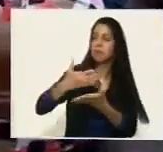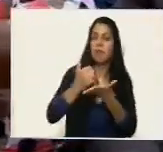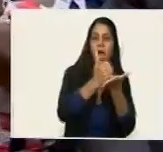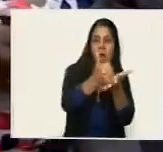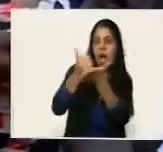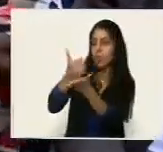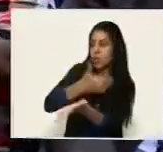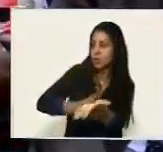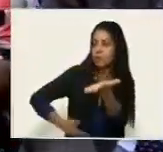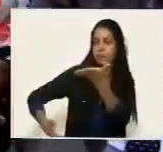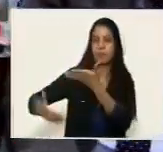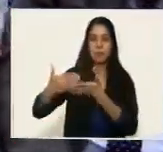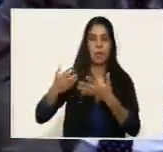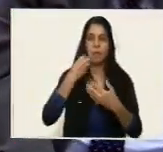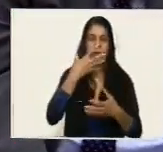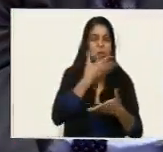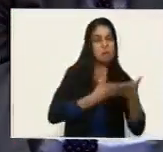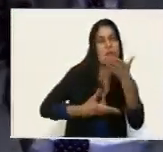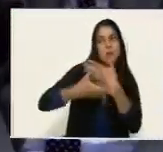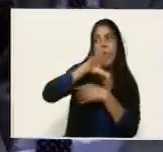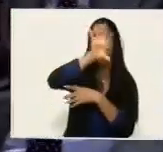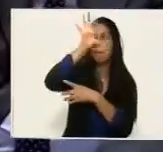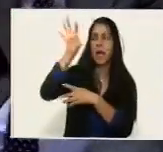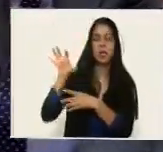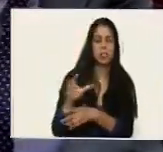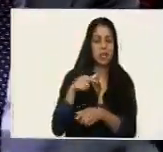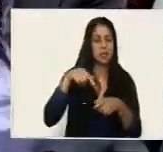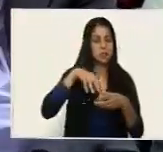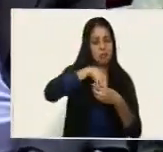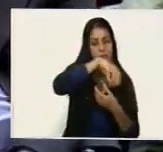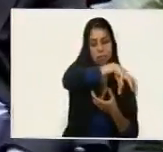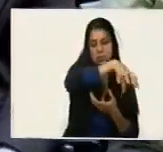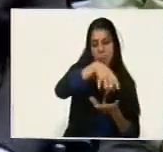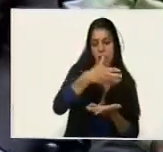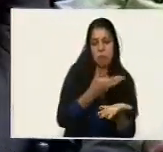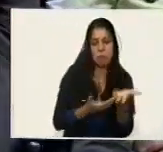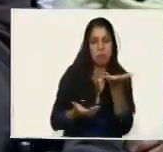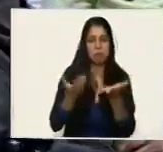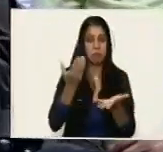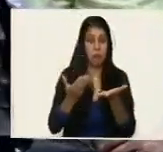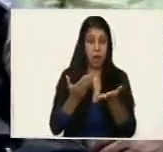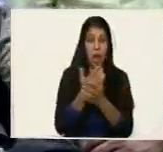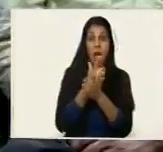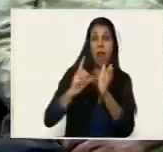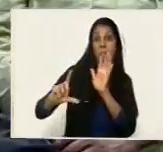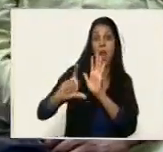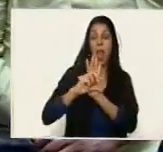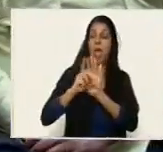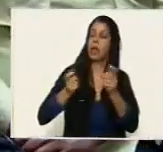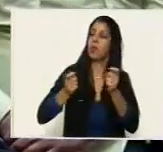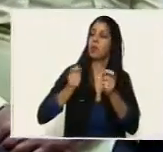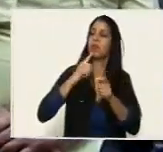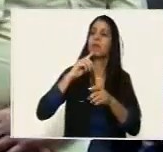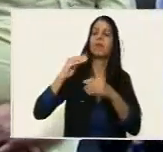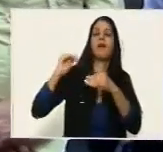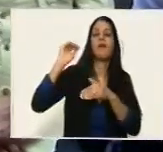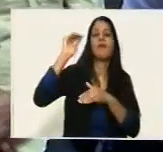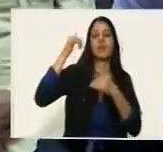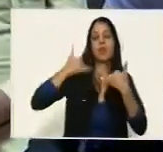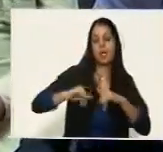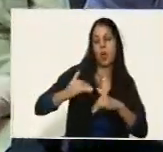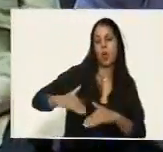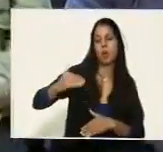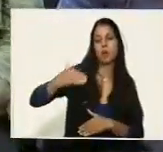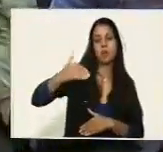común, la integridad territorial, la convivencia y el imperio de la ley para esta y las futuras